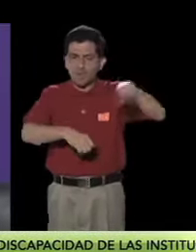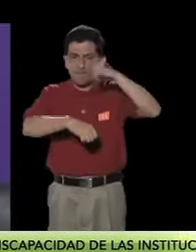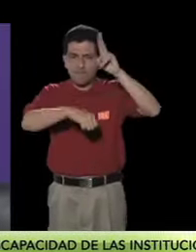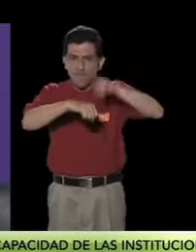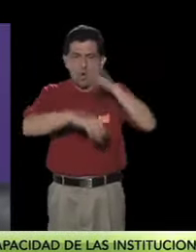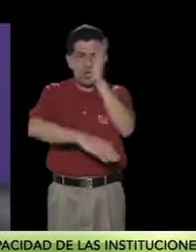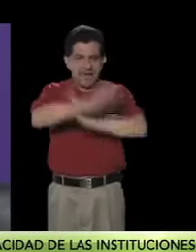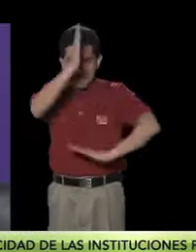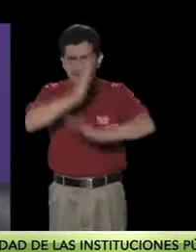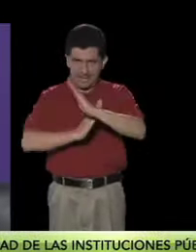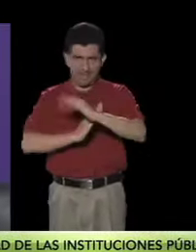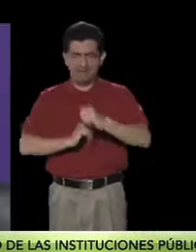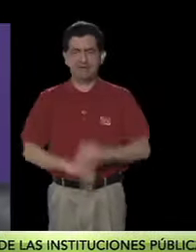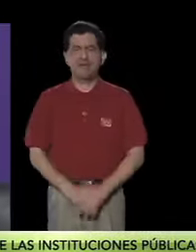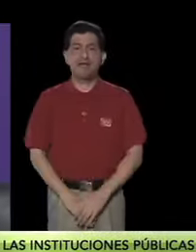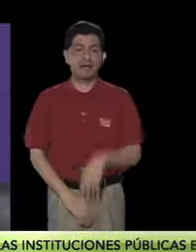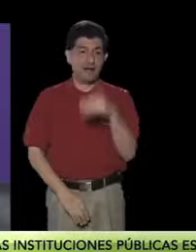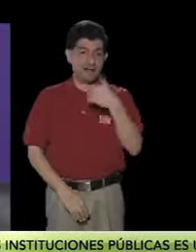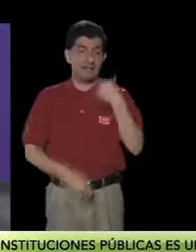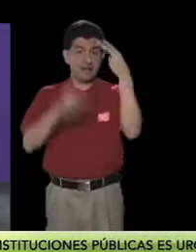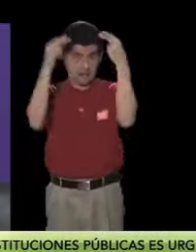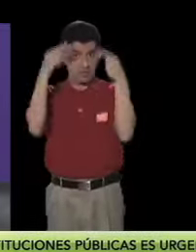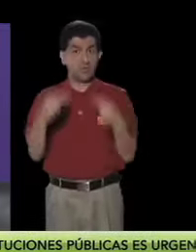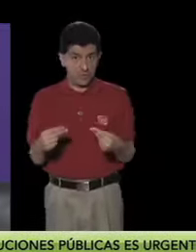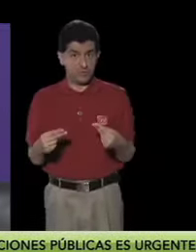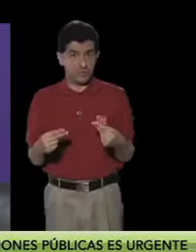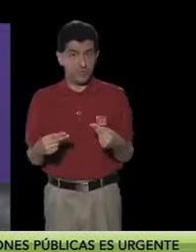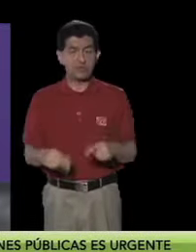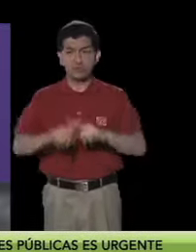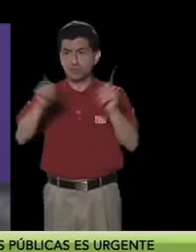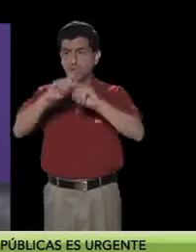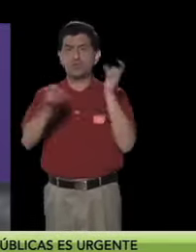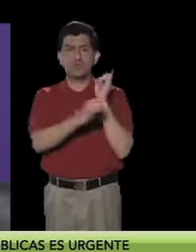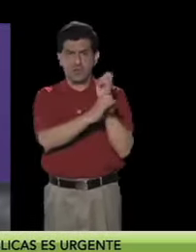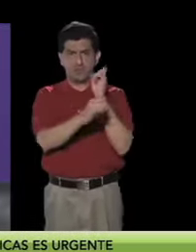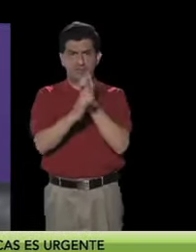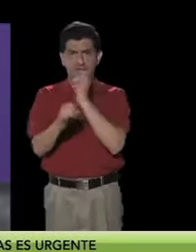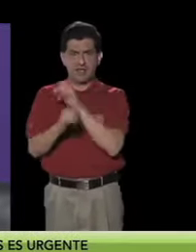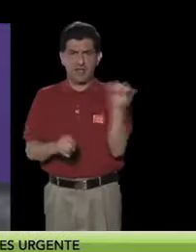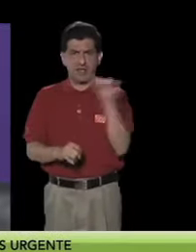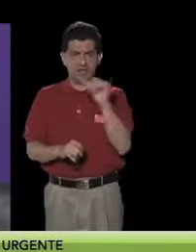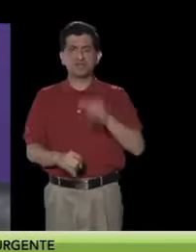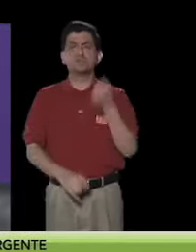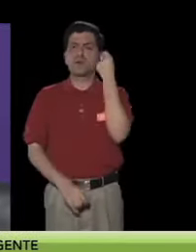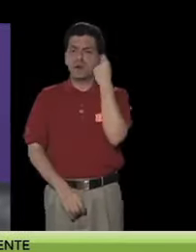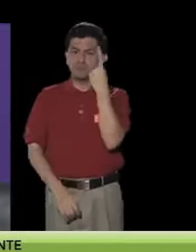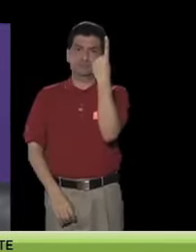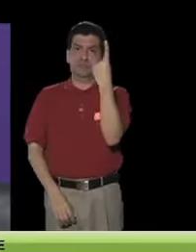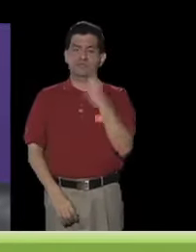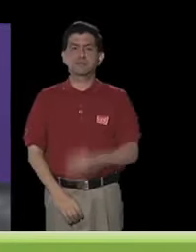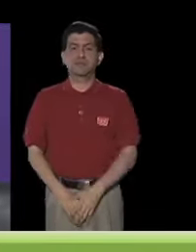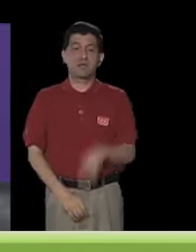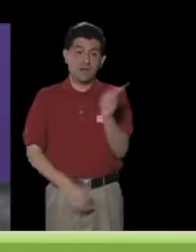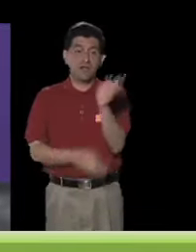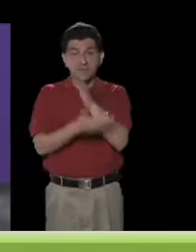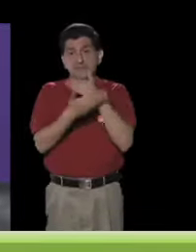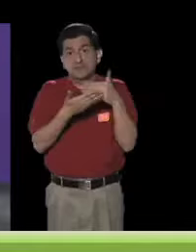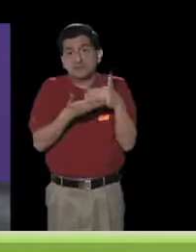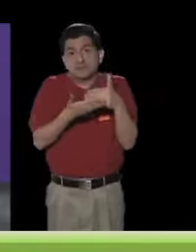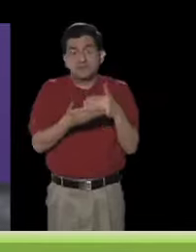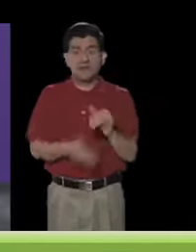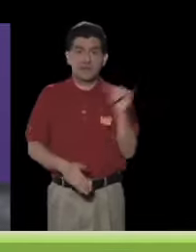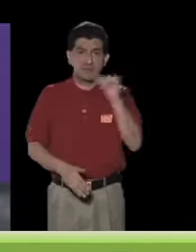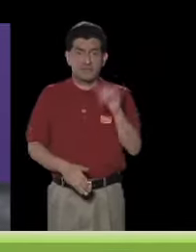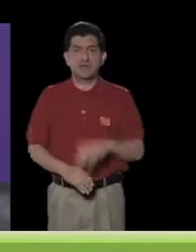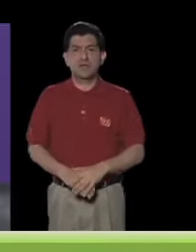de discapacidad en donde haya presupuesto. Las diferentes instituciones también tienen que entender que esto parte de,